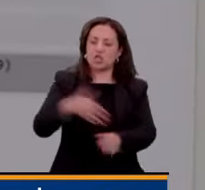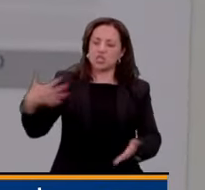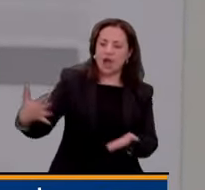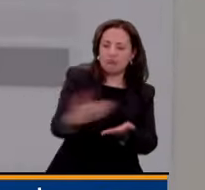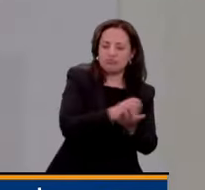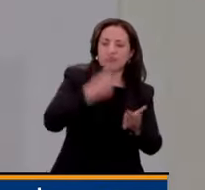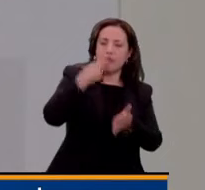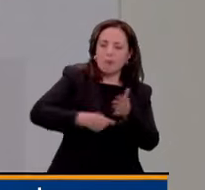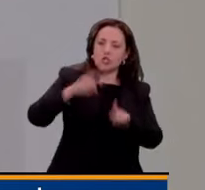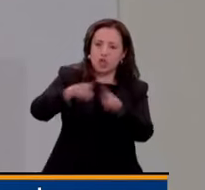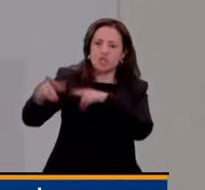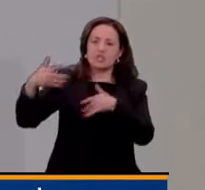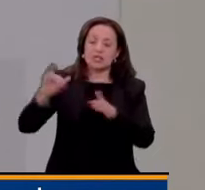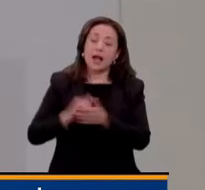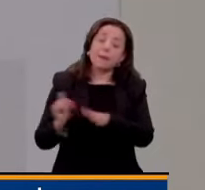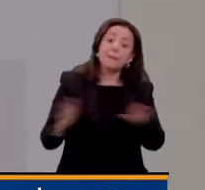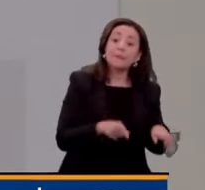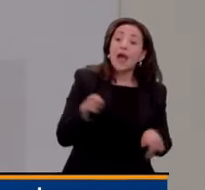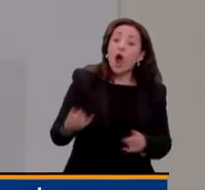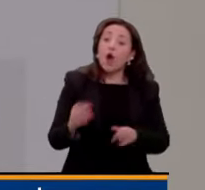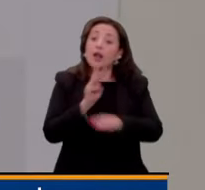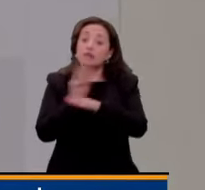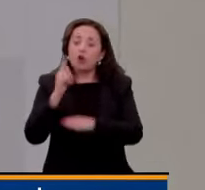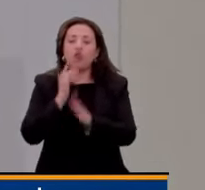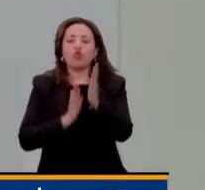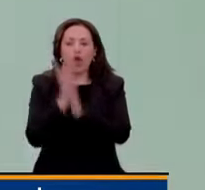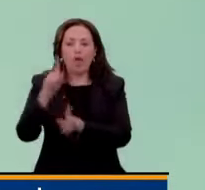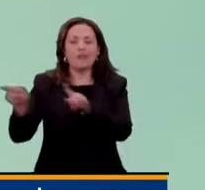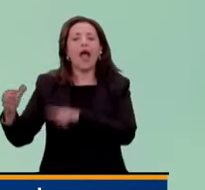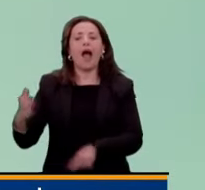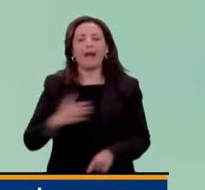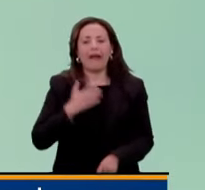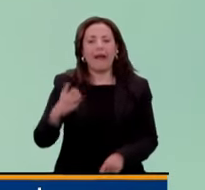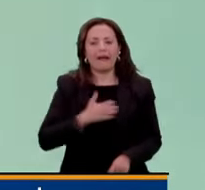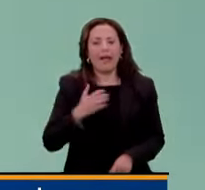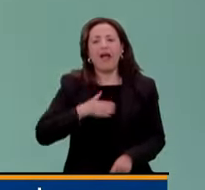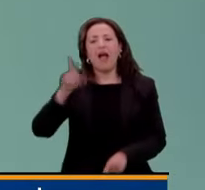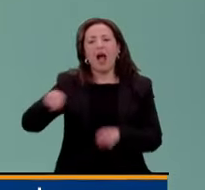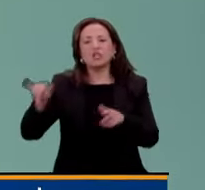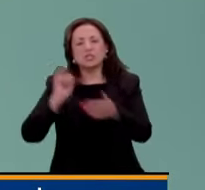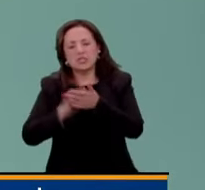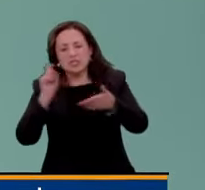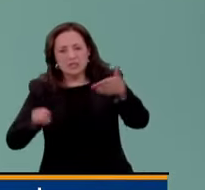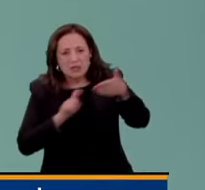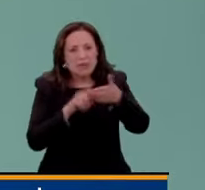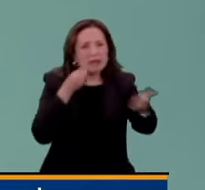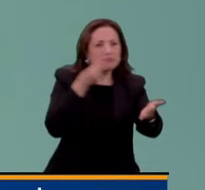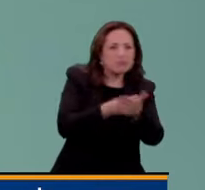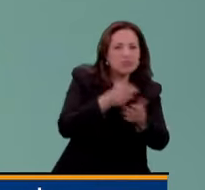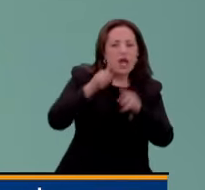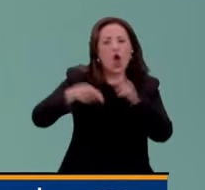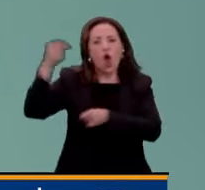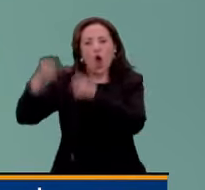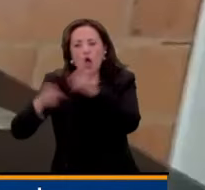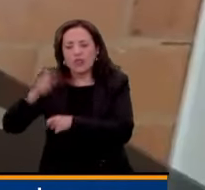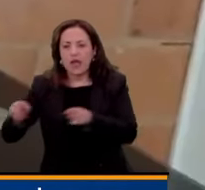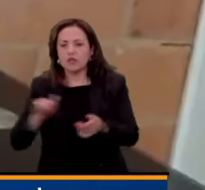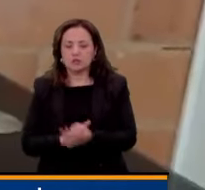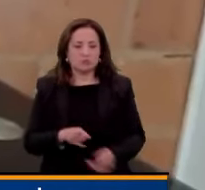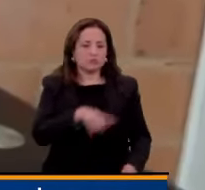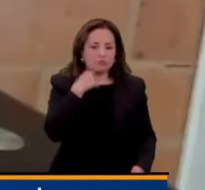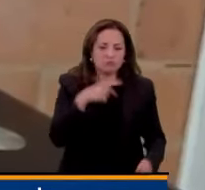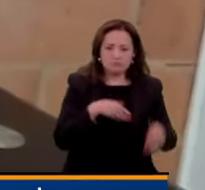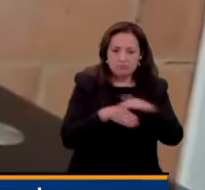funcionamiento de la plataforma, se siguen presentando quejas por parte de algunos contadores y contribuyentes. No deja entrar, no deja